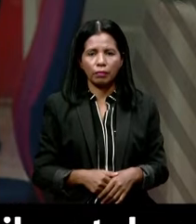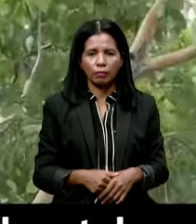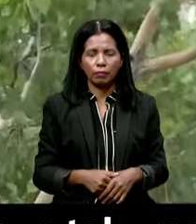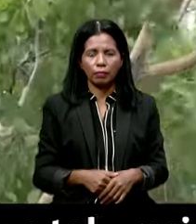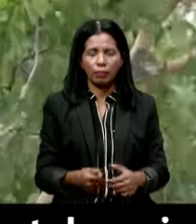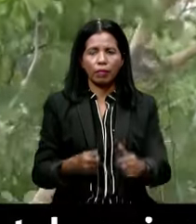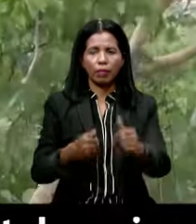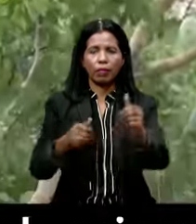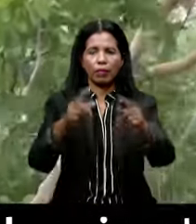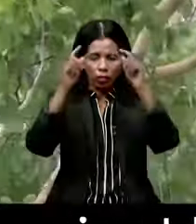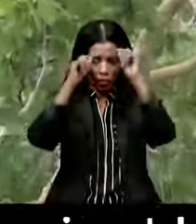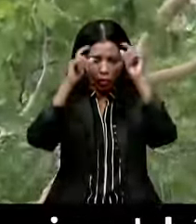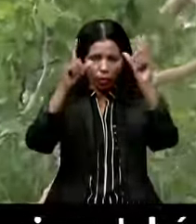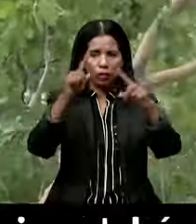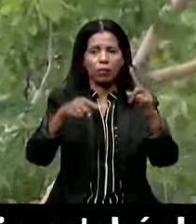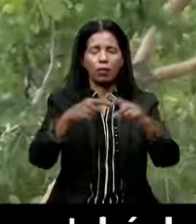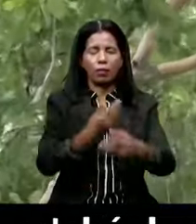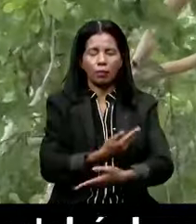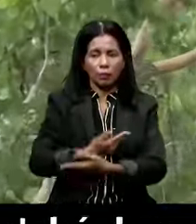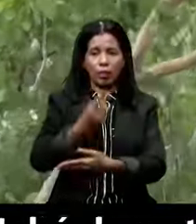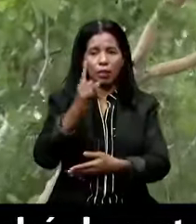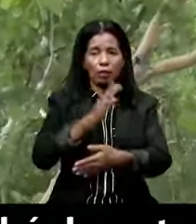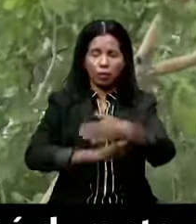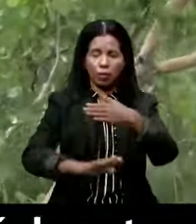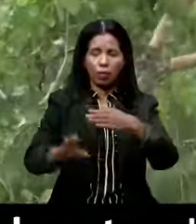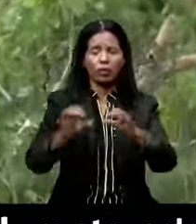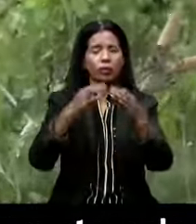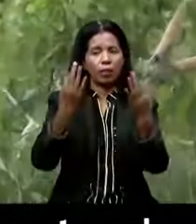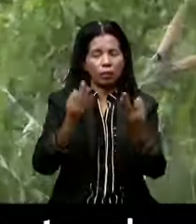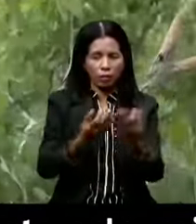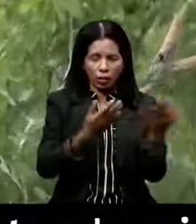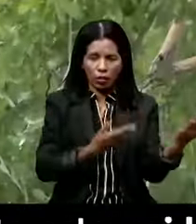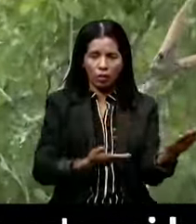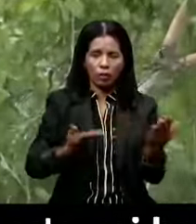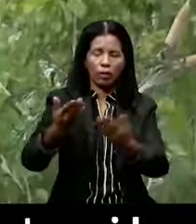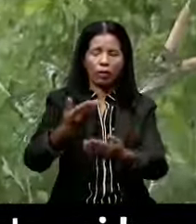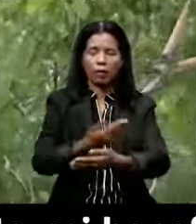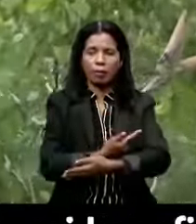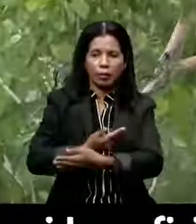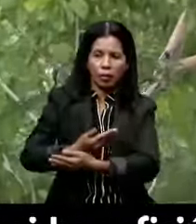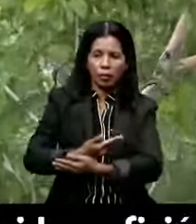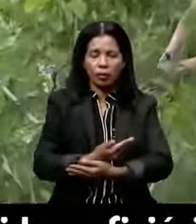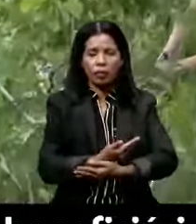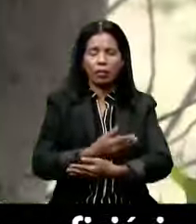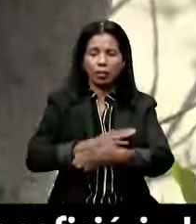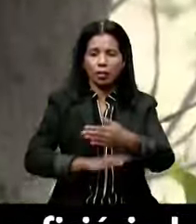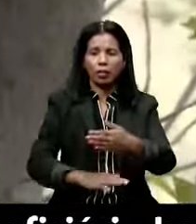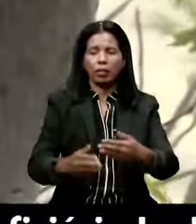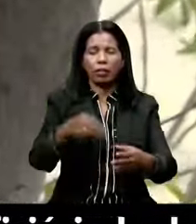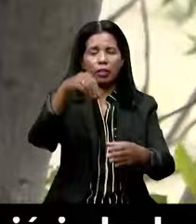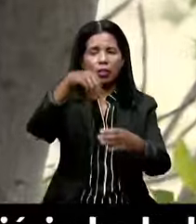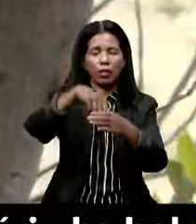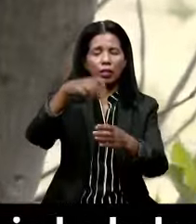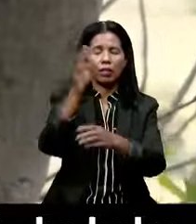Tuir tradición Timor Nian, venir a bebé y de Morishmai, familia Balu, a cuy bebé en la placenta, notara y a aileten,